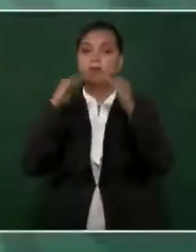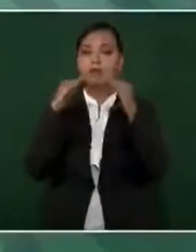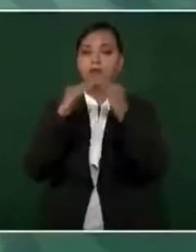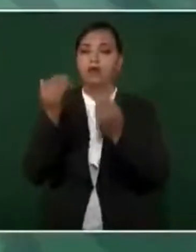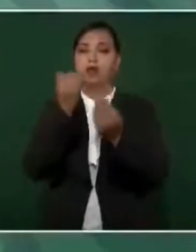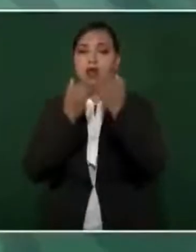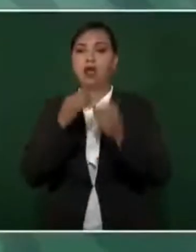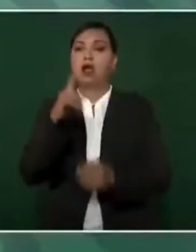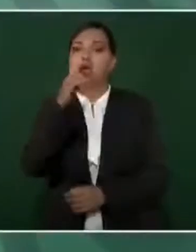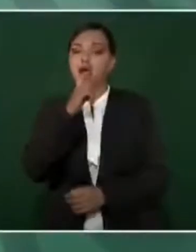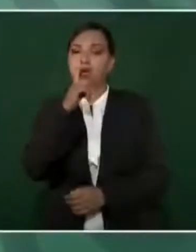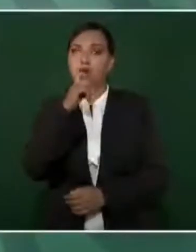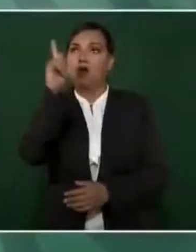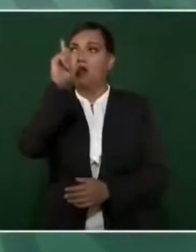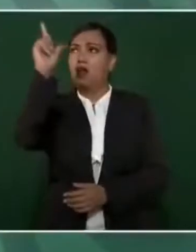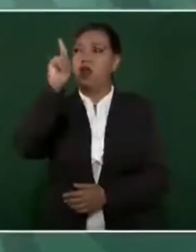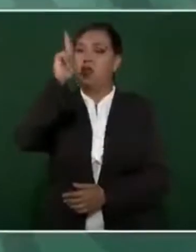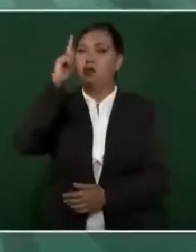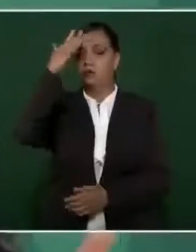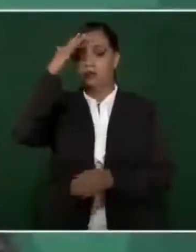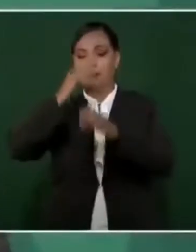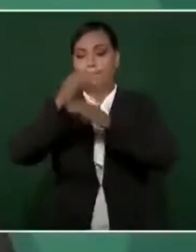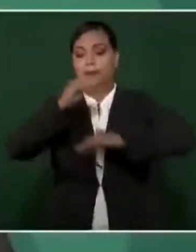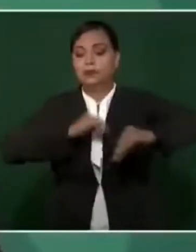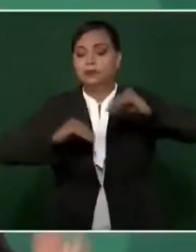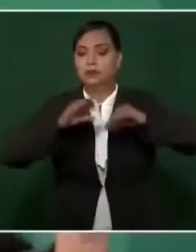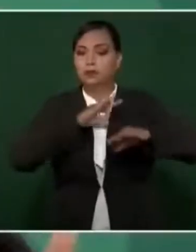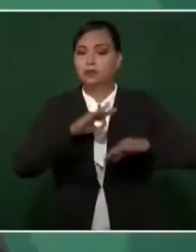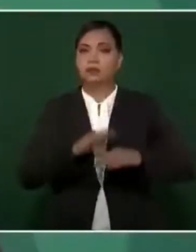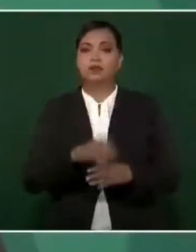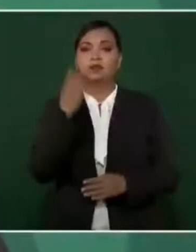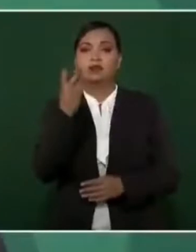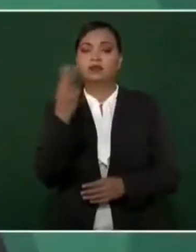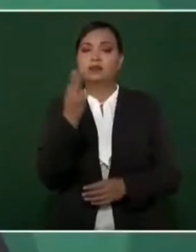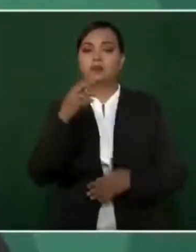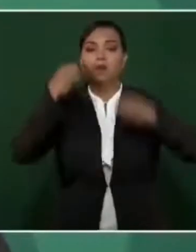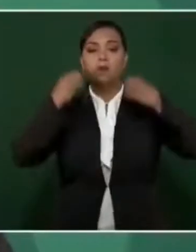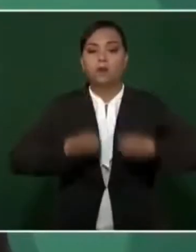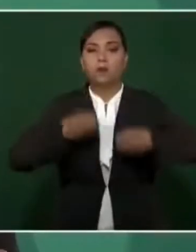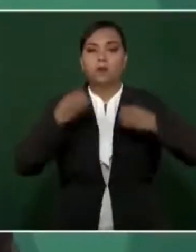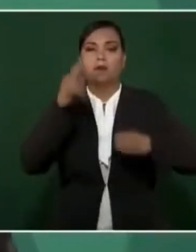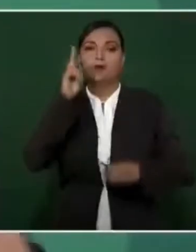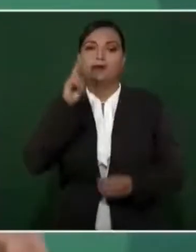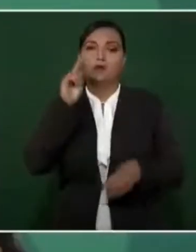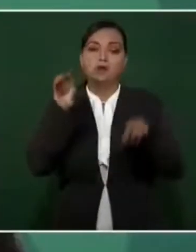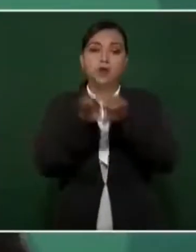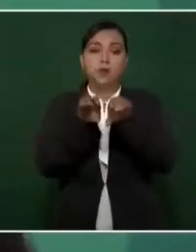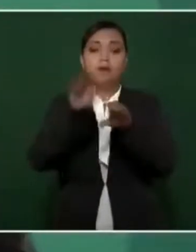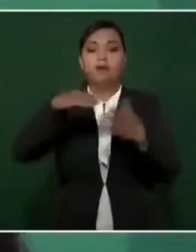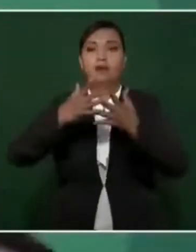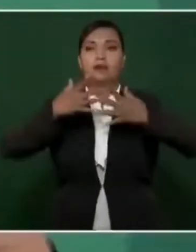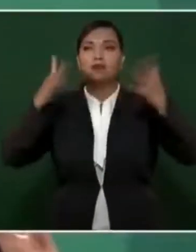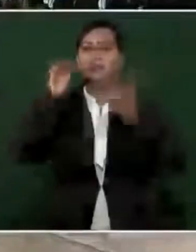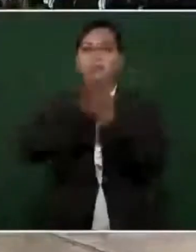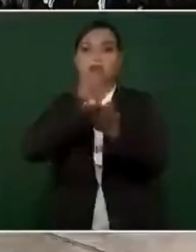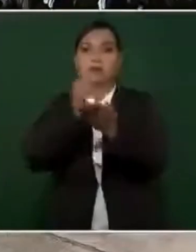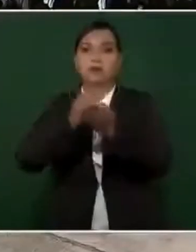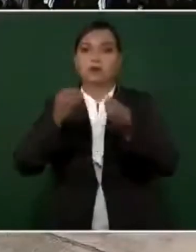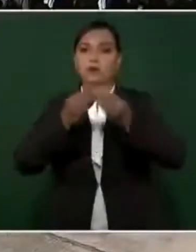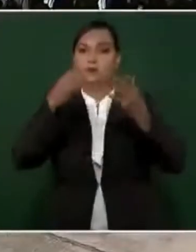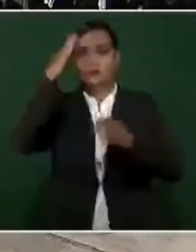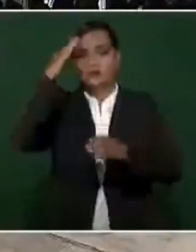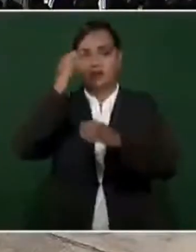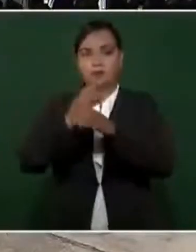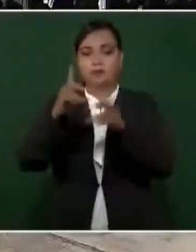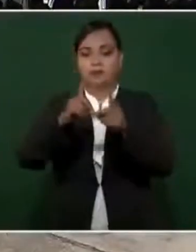electrificación, capacidad de movilidad. Eso es lo que tenemos que ocuparnos y ver cómo este gran Tamaulipas, con esta gran capacidad de desarrollo y crecimiento